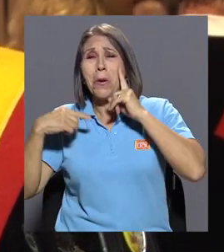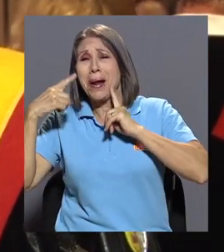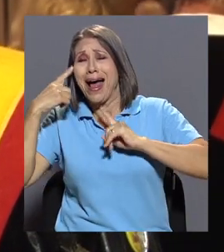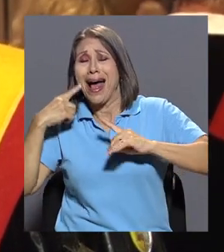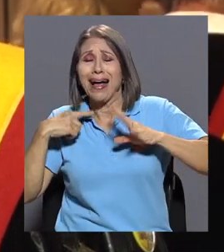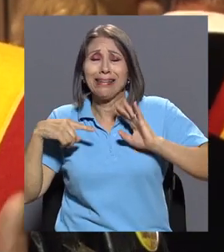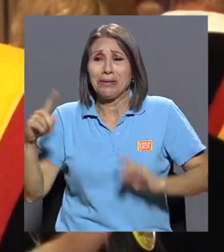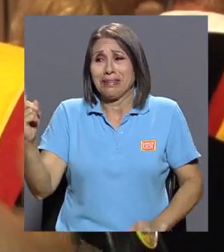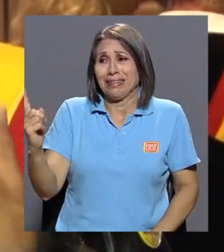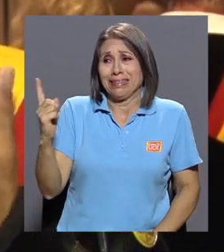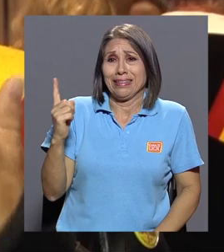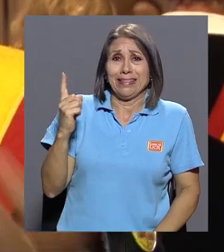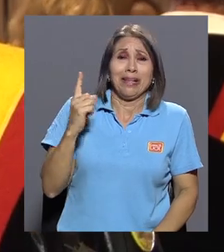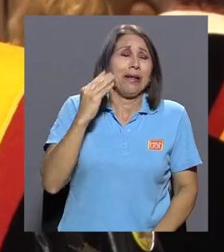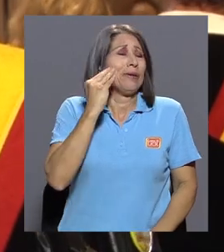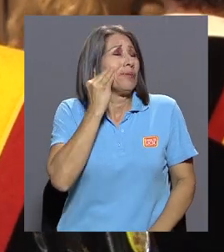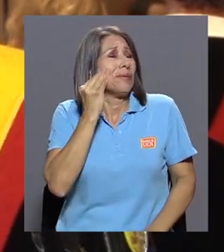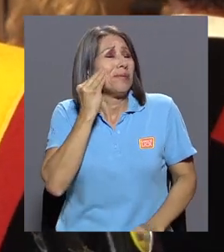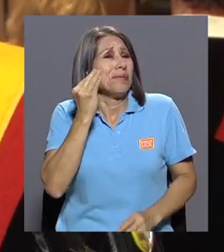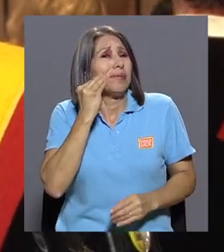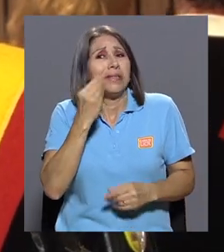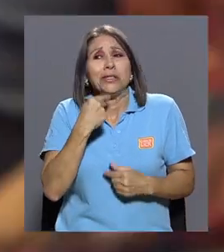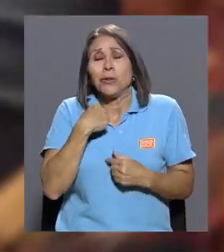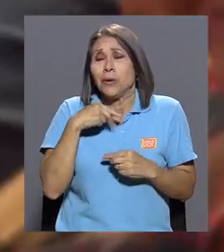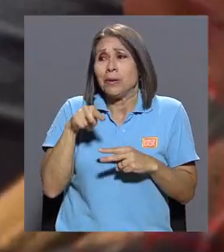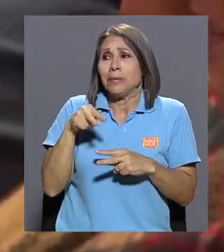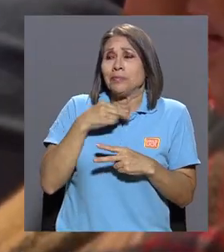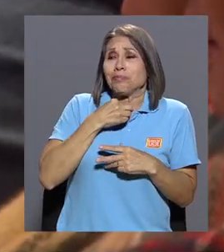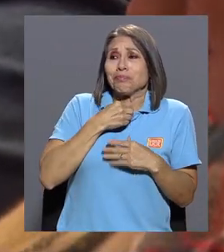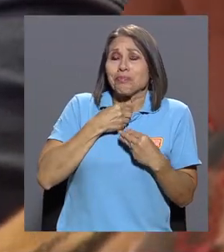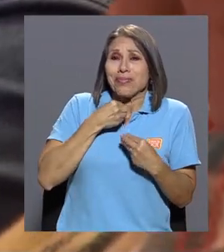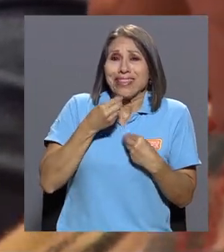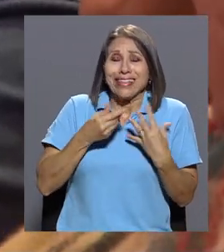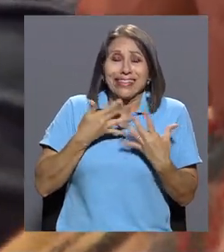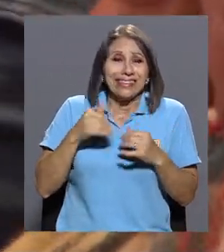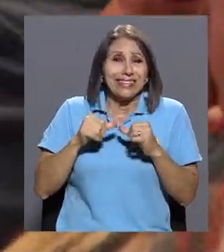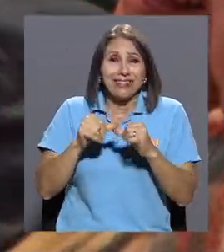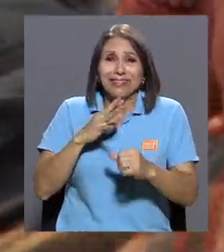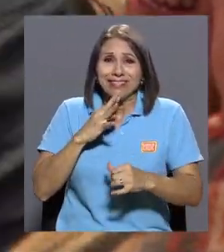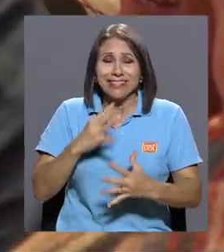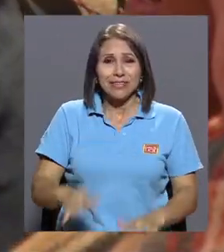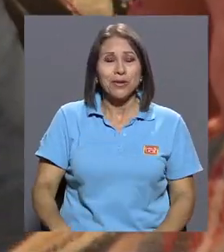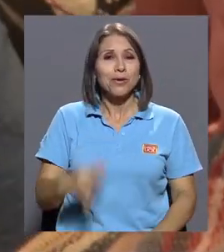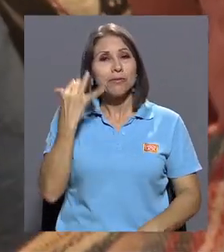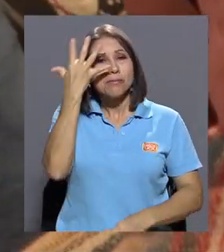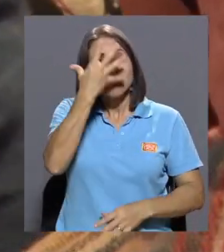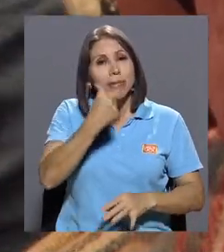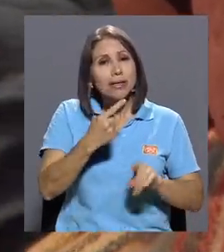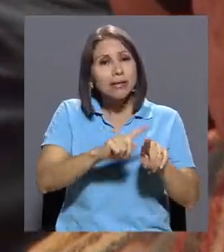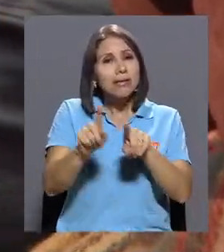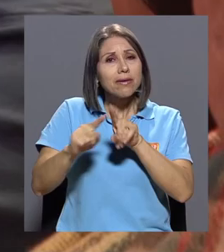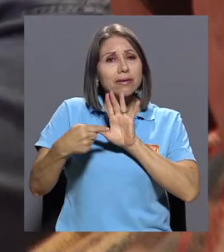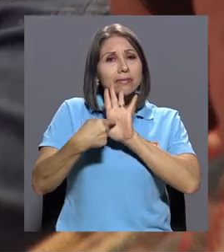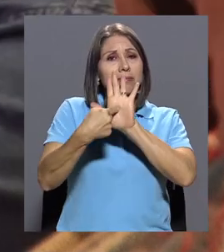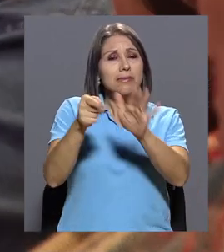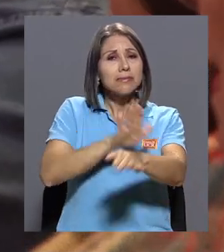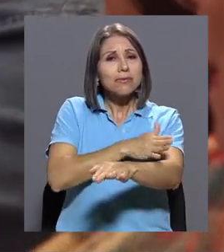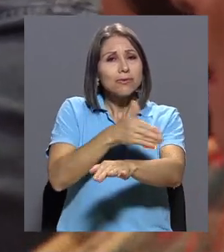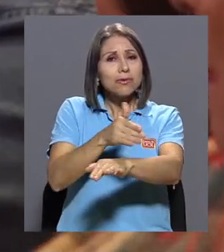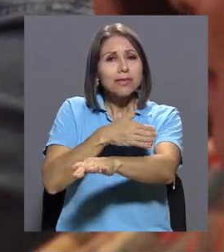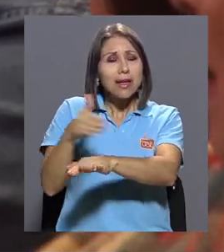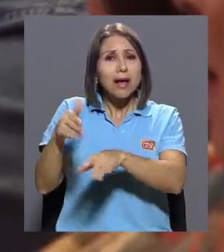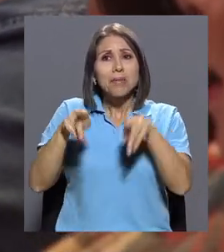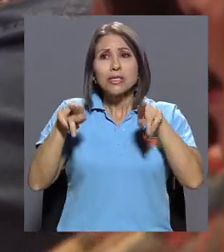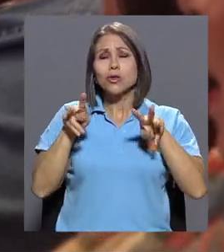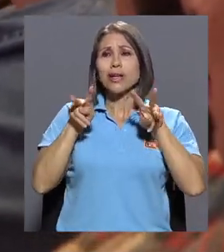besándome y se me hace un nudo en la garganta seguir hablando. Fueron tan bellas las presentaciones de otros músicos que los